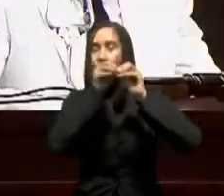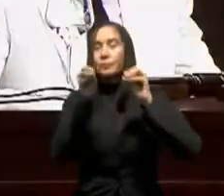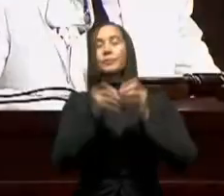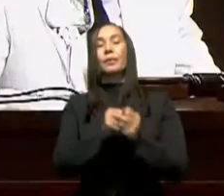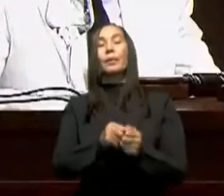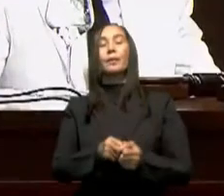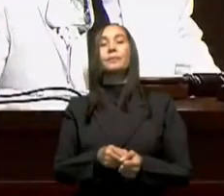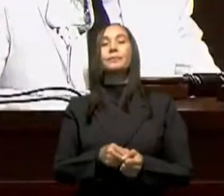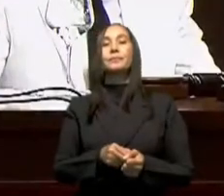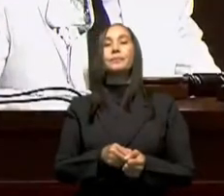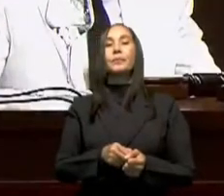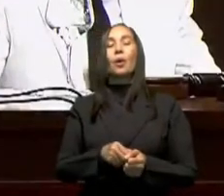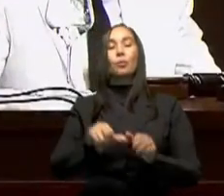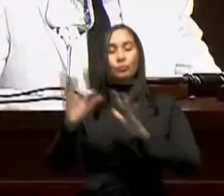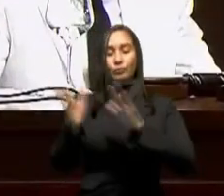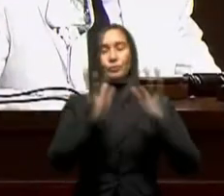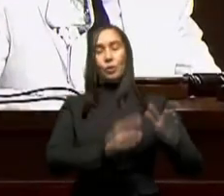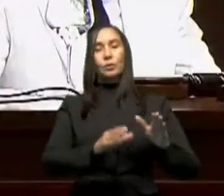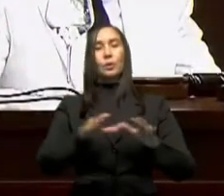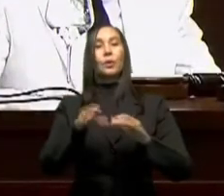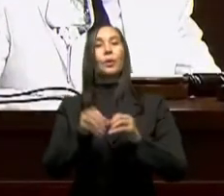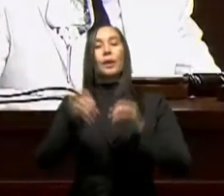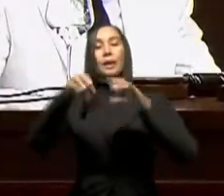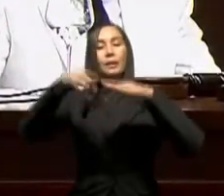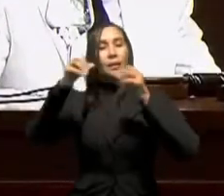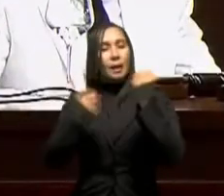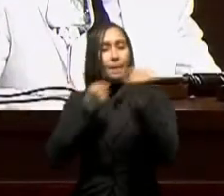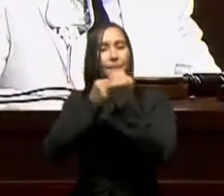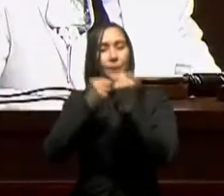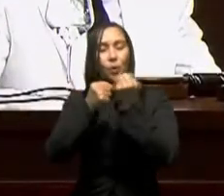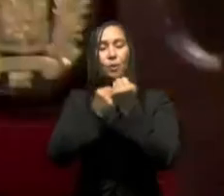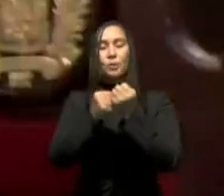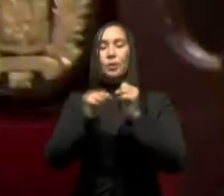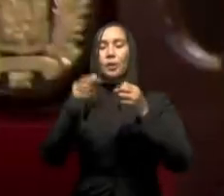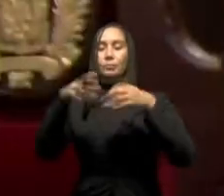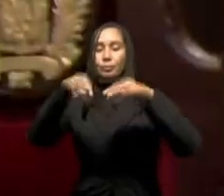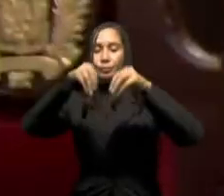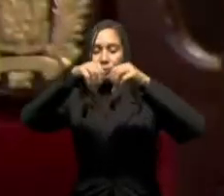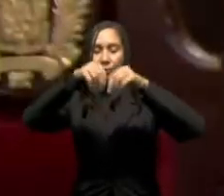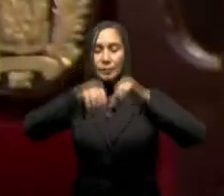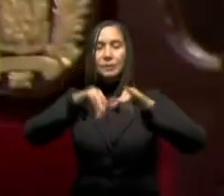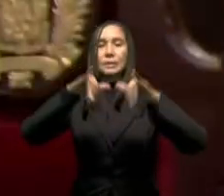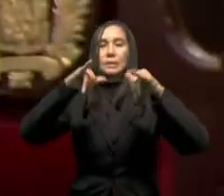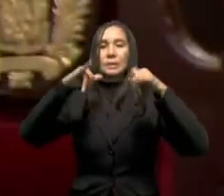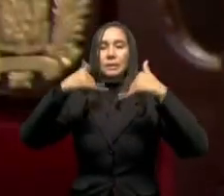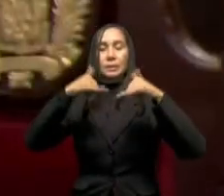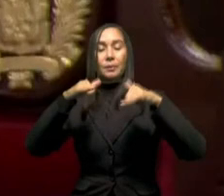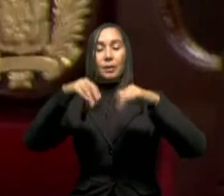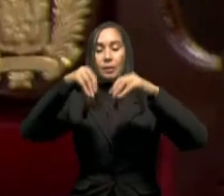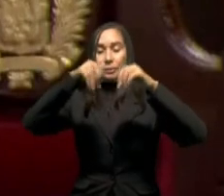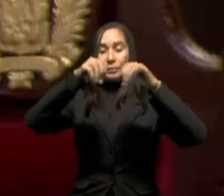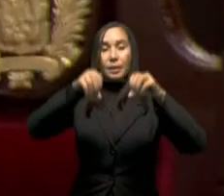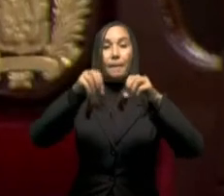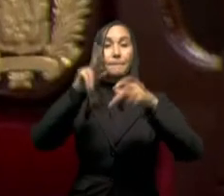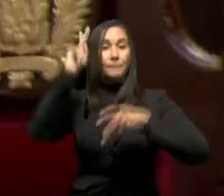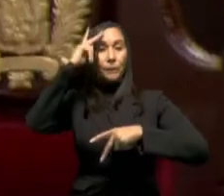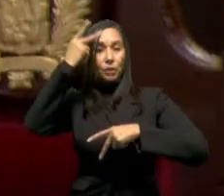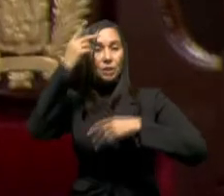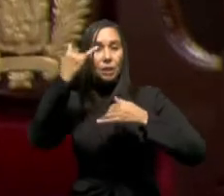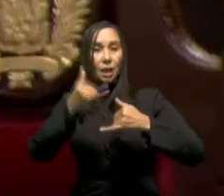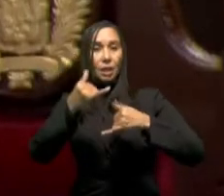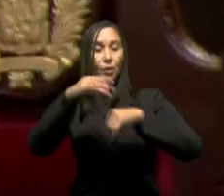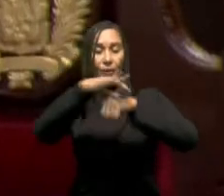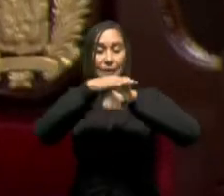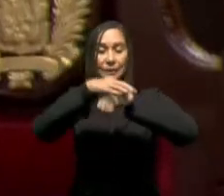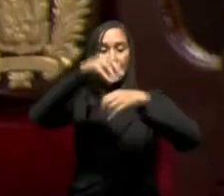y fortalecimiento del sector agropecuario seguirá siendo una prioridad para nuestro gobierno la política agrícola que hemos ejecutado en este